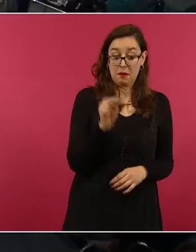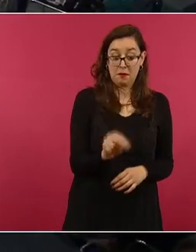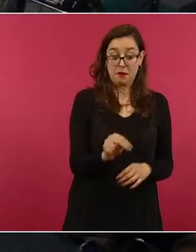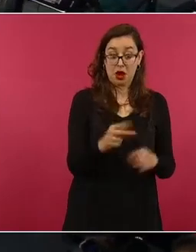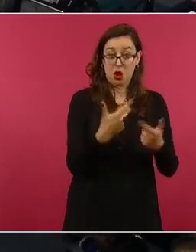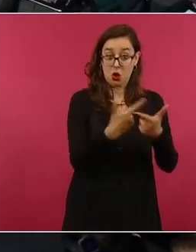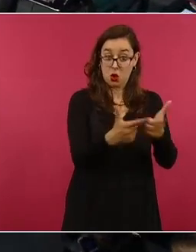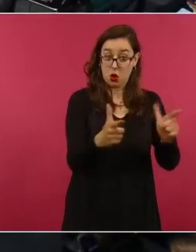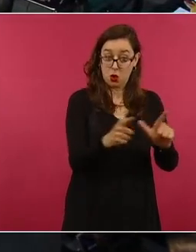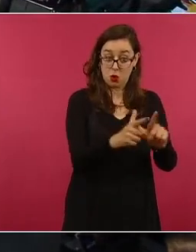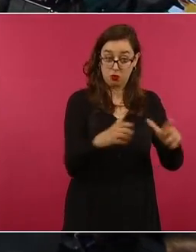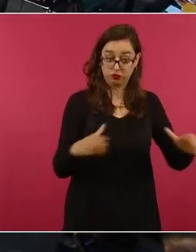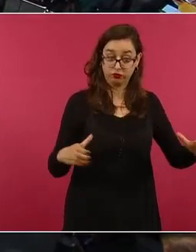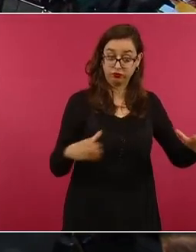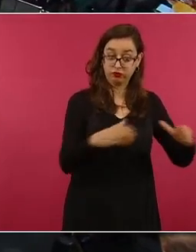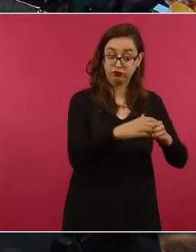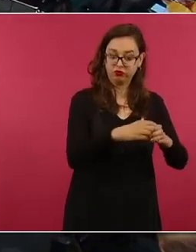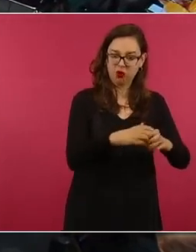en bloque decide no